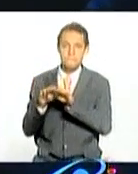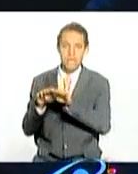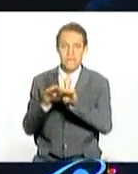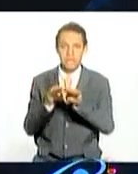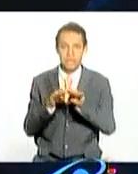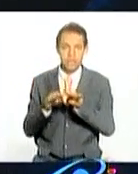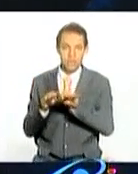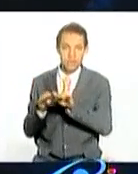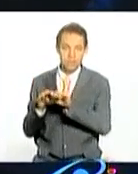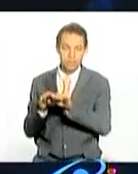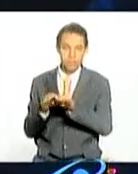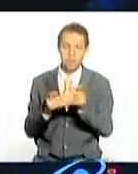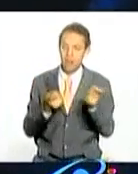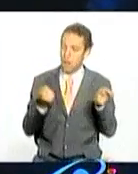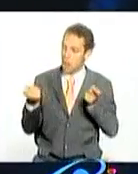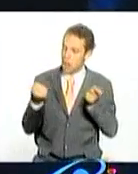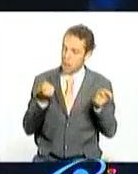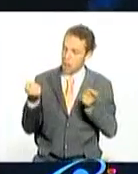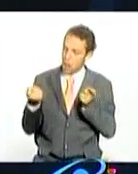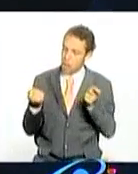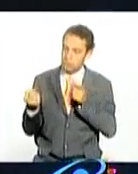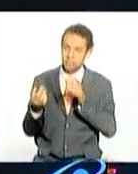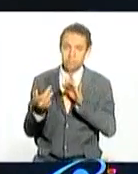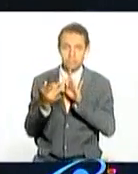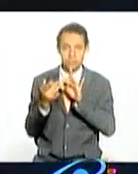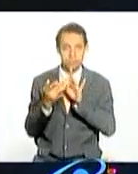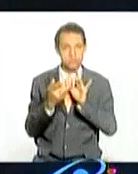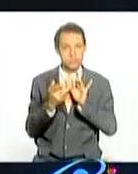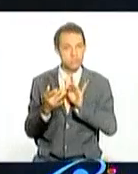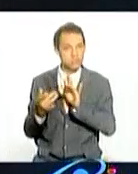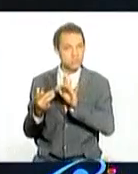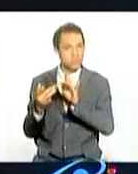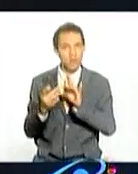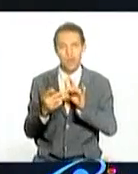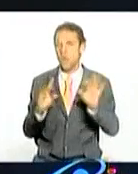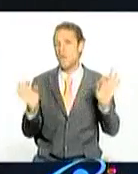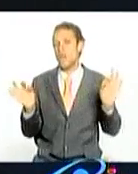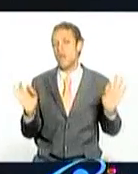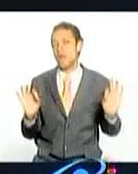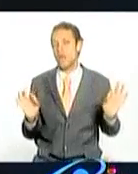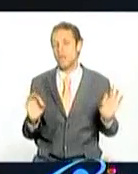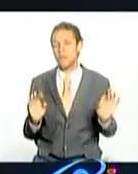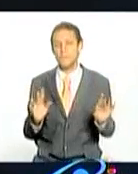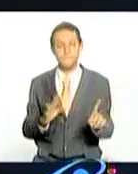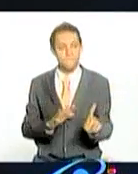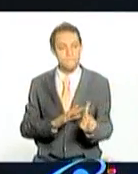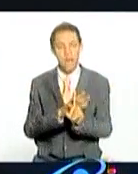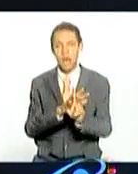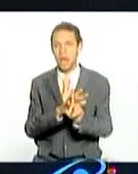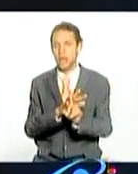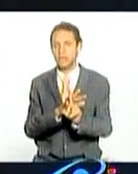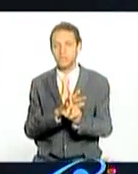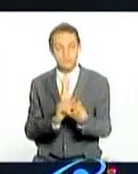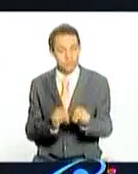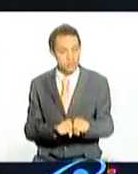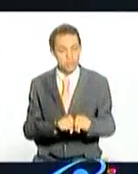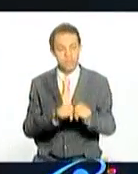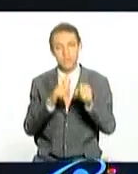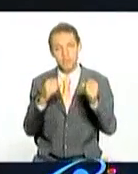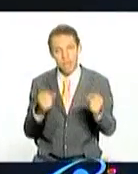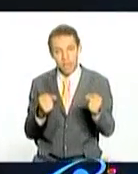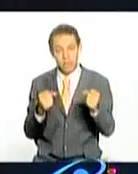contornos estén regulares, que no haya ningún tipo de lesión localizada